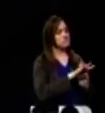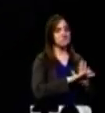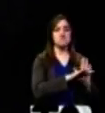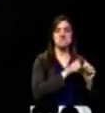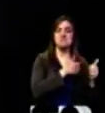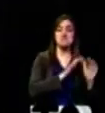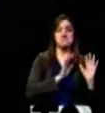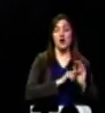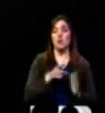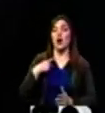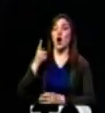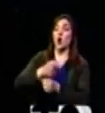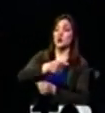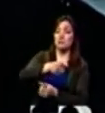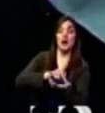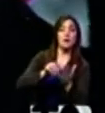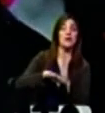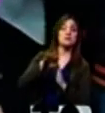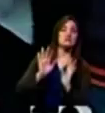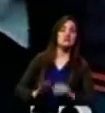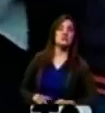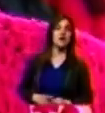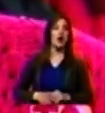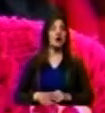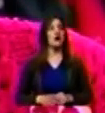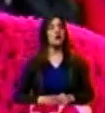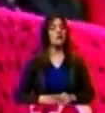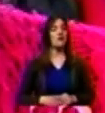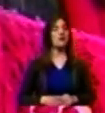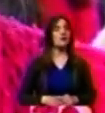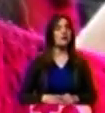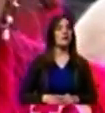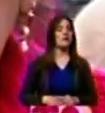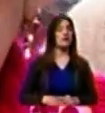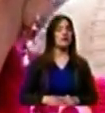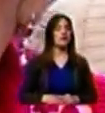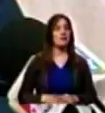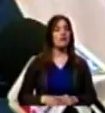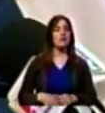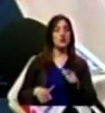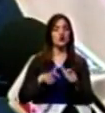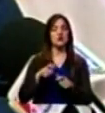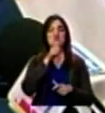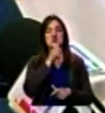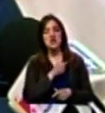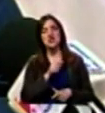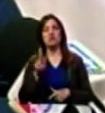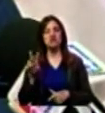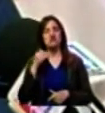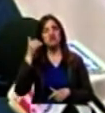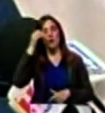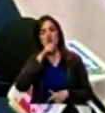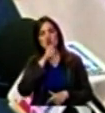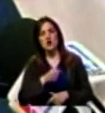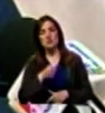excedente. Las personas de la tercera edad afectadas que tienen sus negocios recibirán ayuda del cabildo. Las 2 o 3 personas